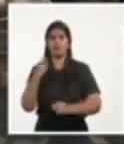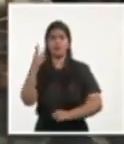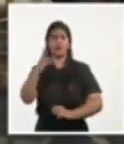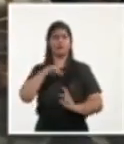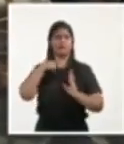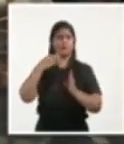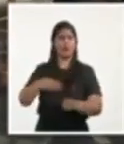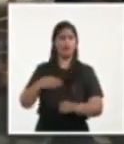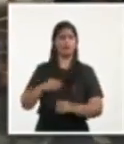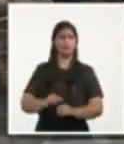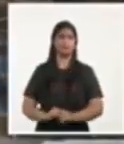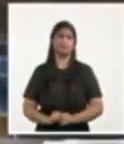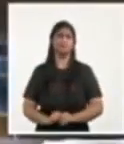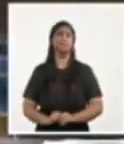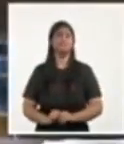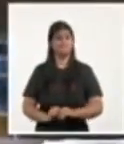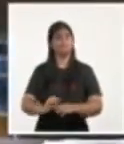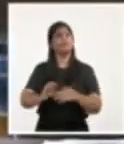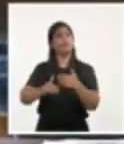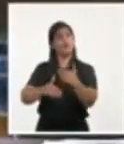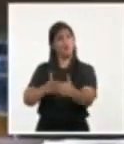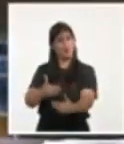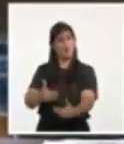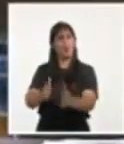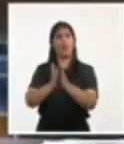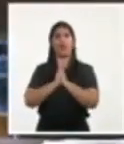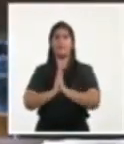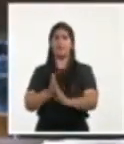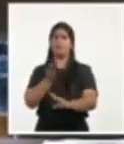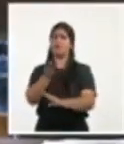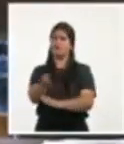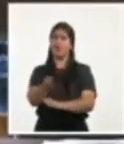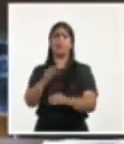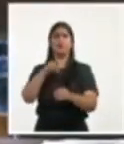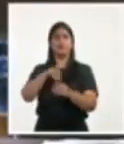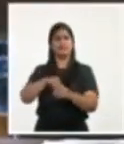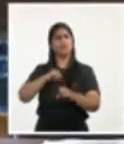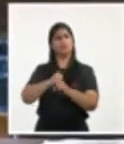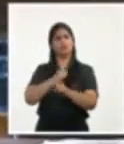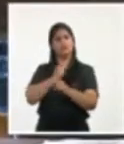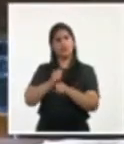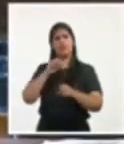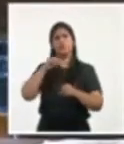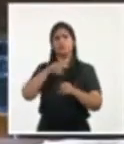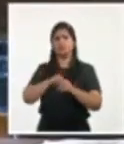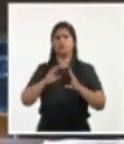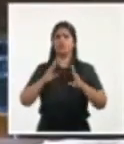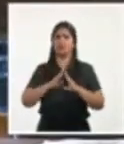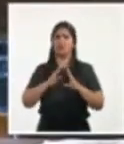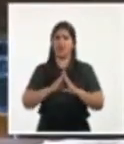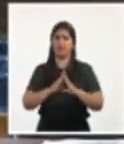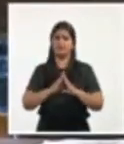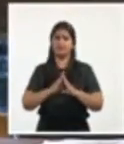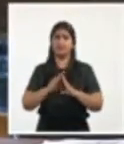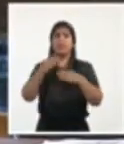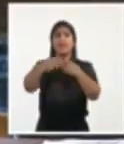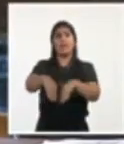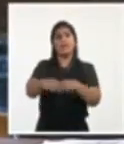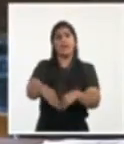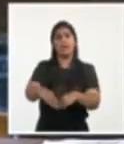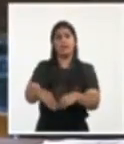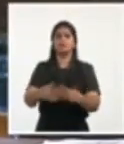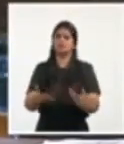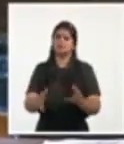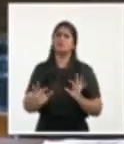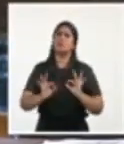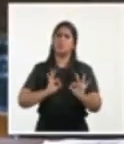no solo en la protección en los centros laborales o en la calle, sino también la protección necesaria en la familia, porque sigue siendo una